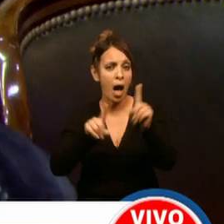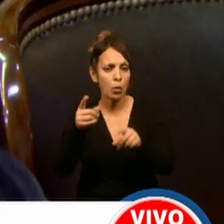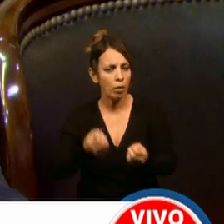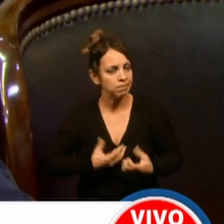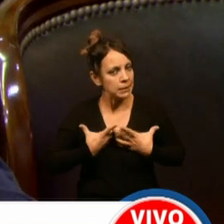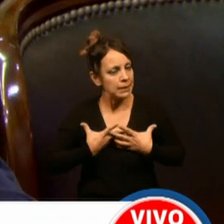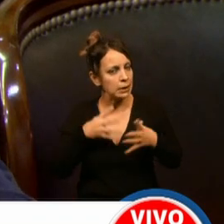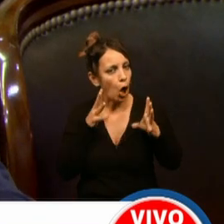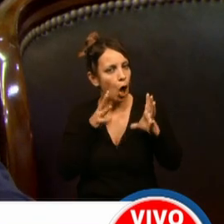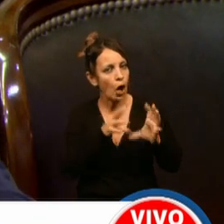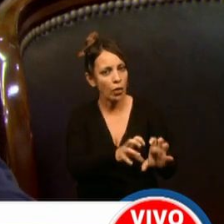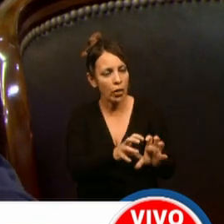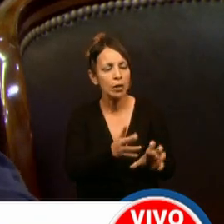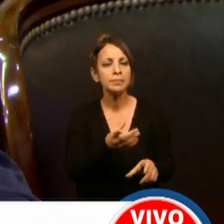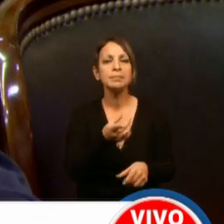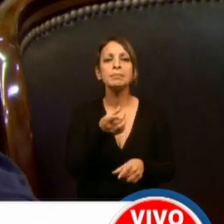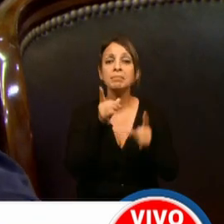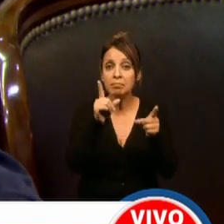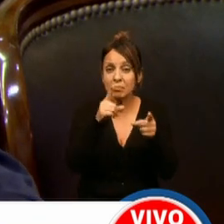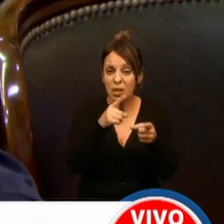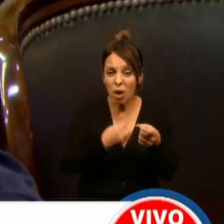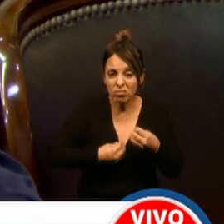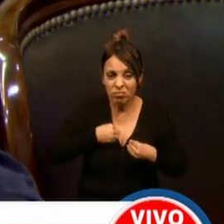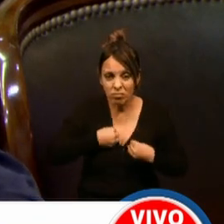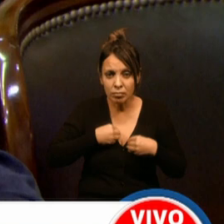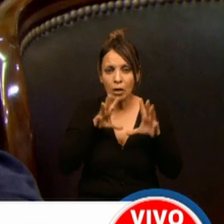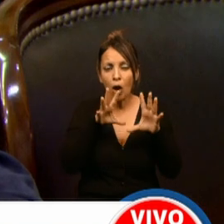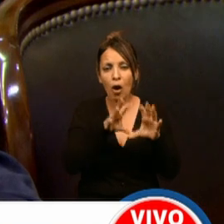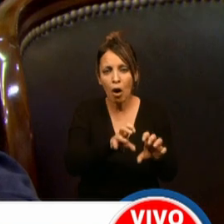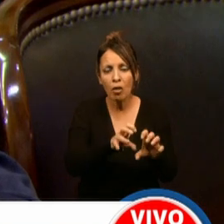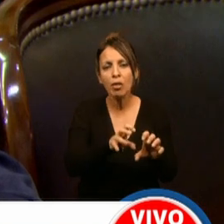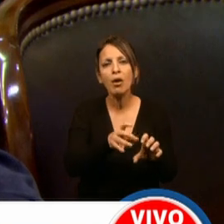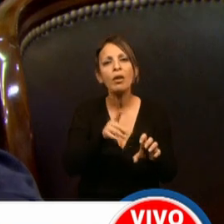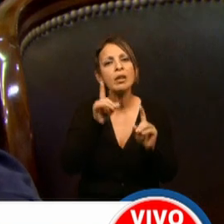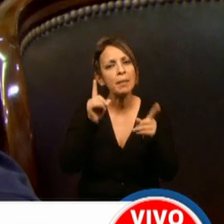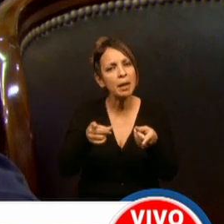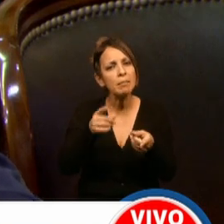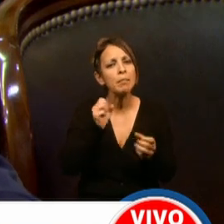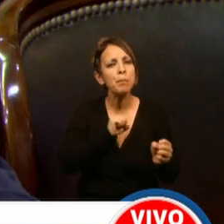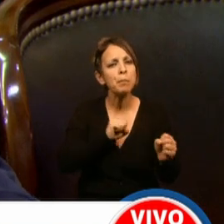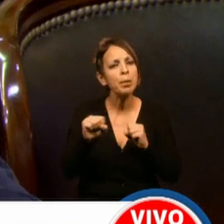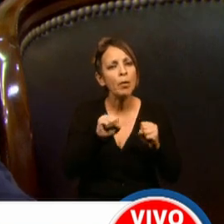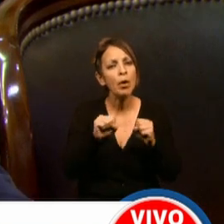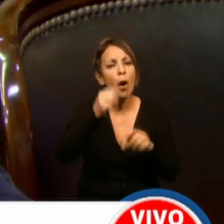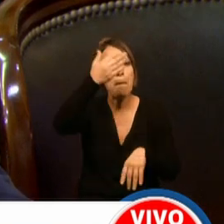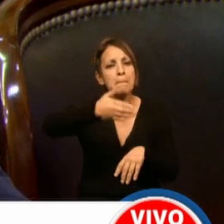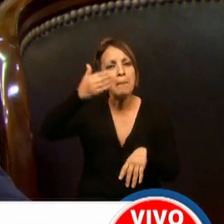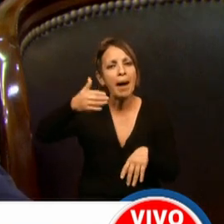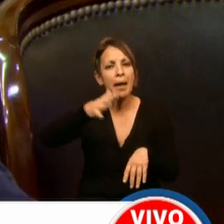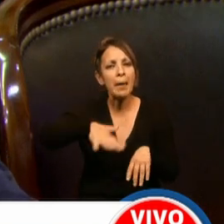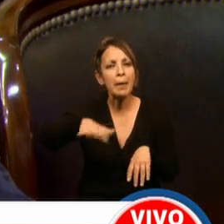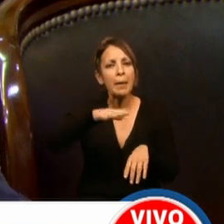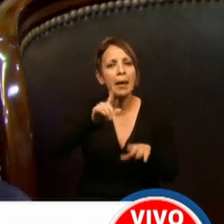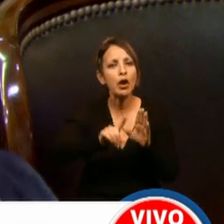odio ese odio que también hizo que alguien pintara en las paredes del barrio norte mientras